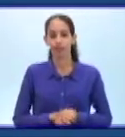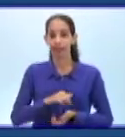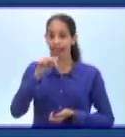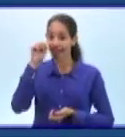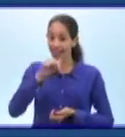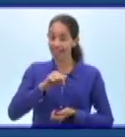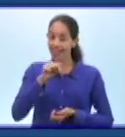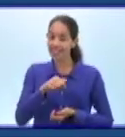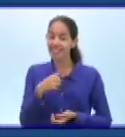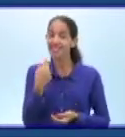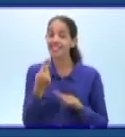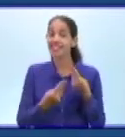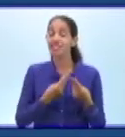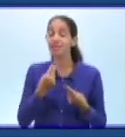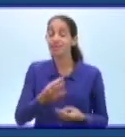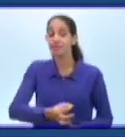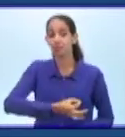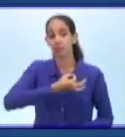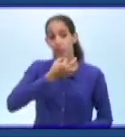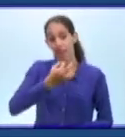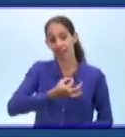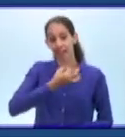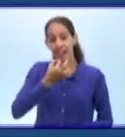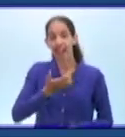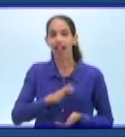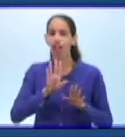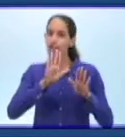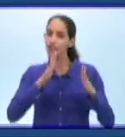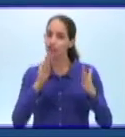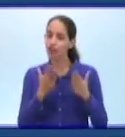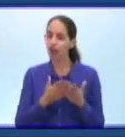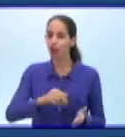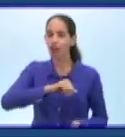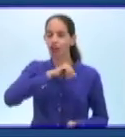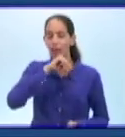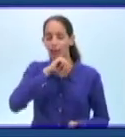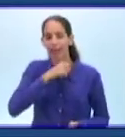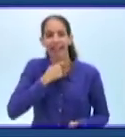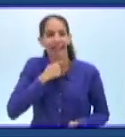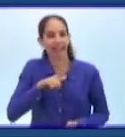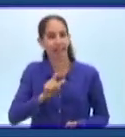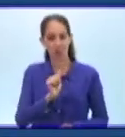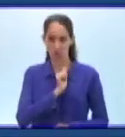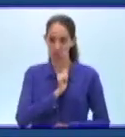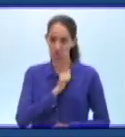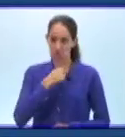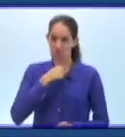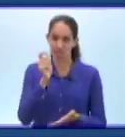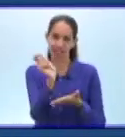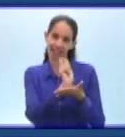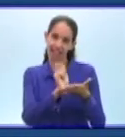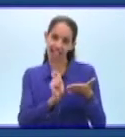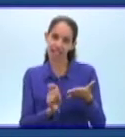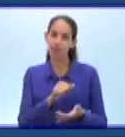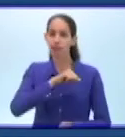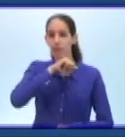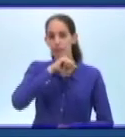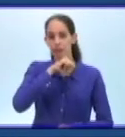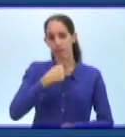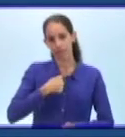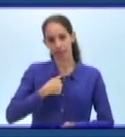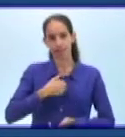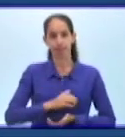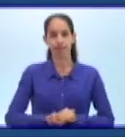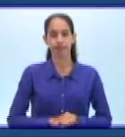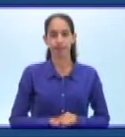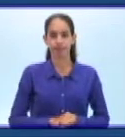vienen las particularidades, todos los ejemplos que yo pudiera poner. Pero